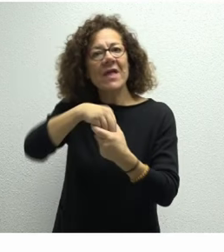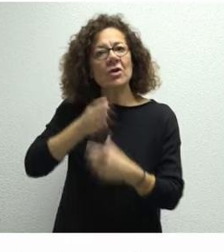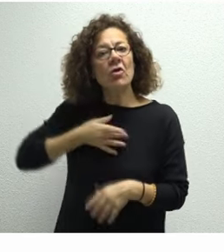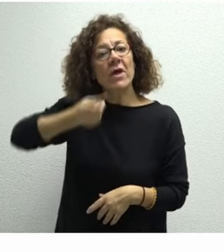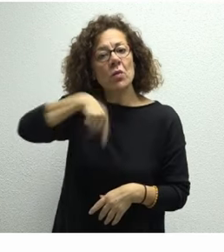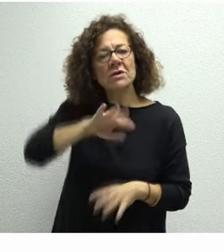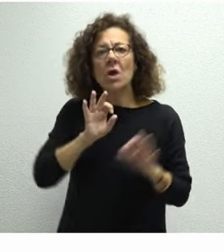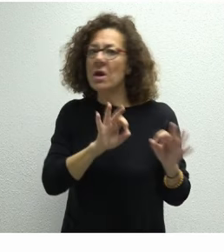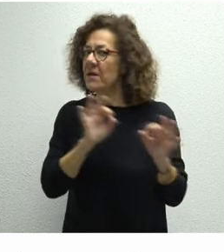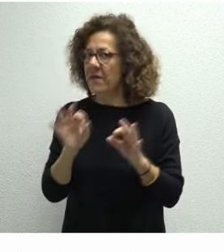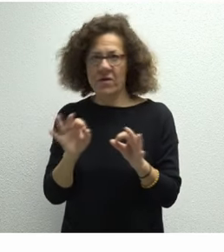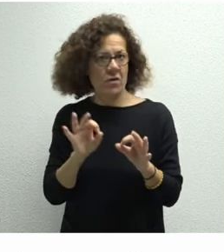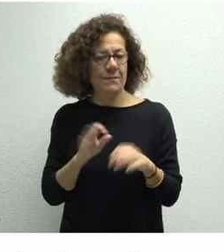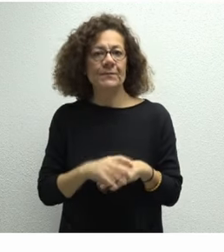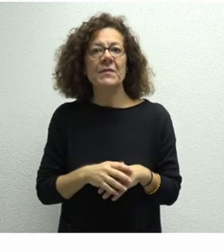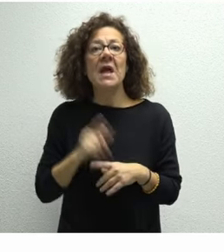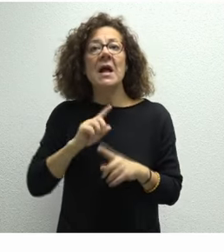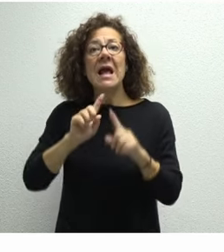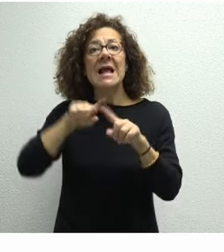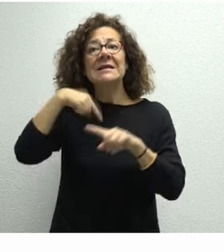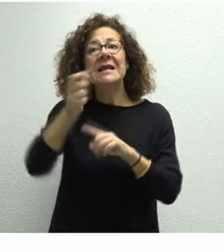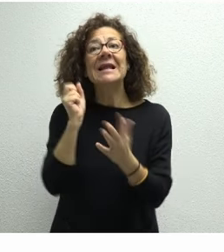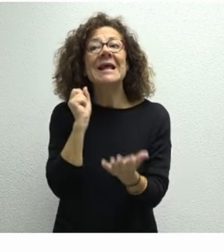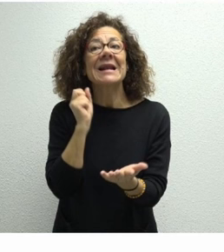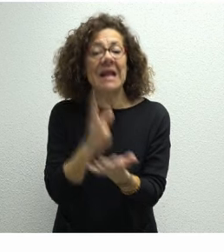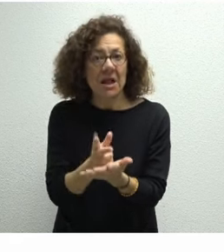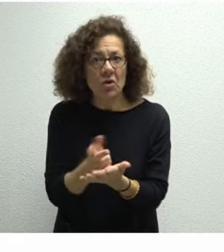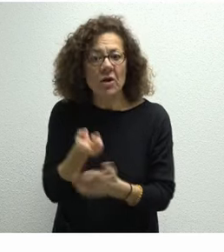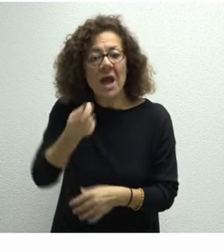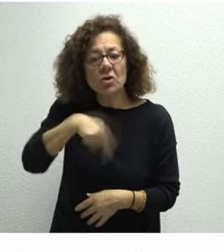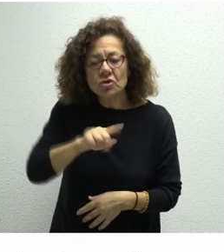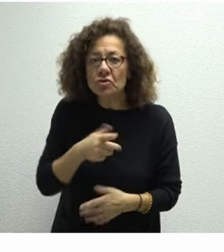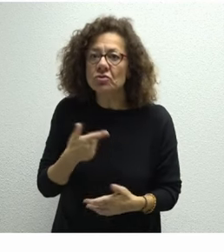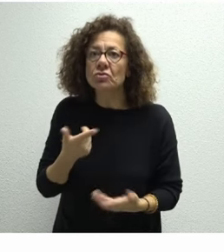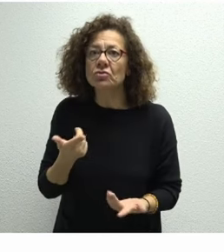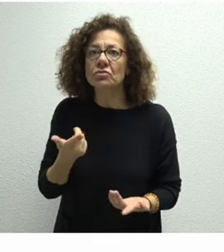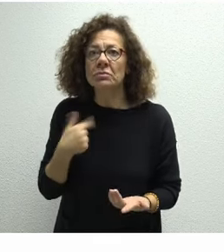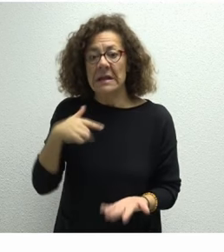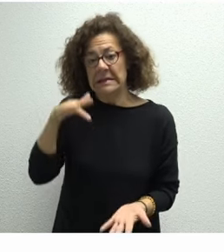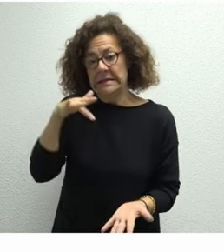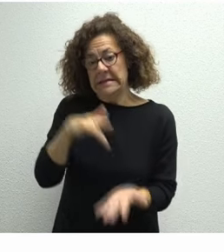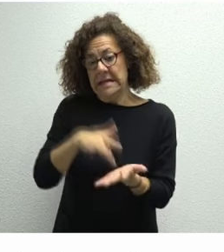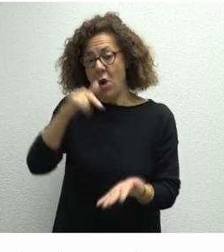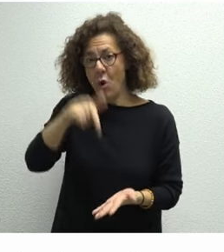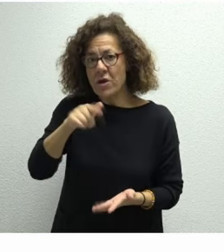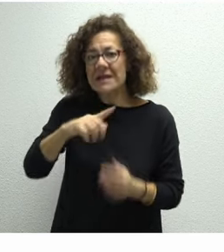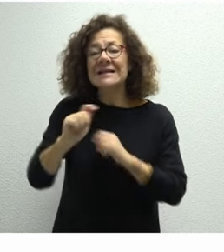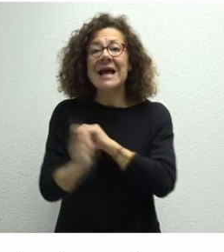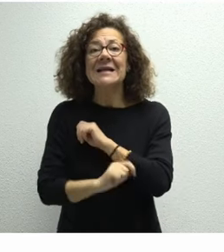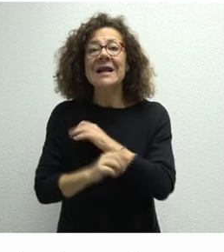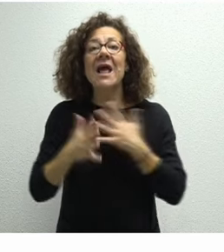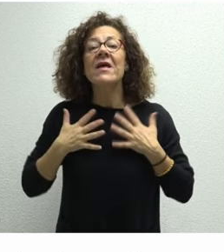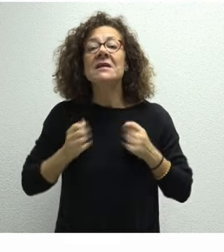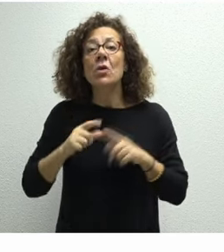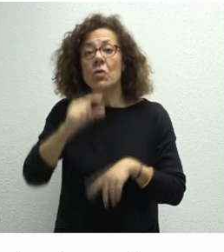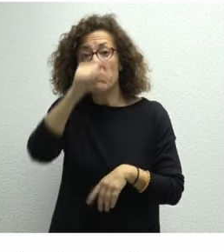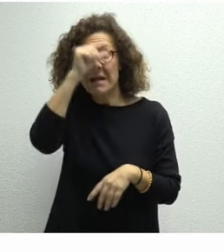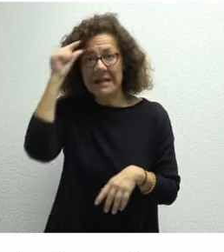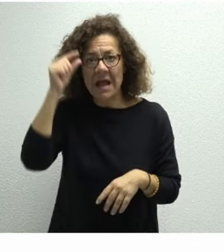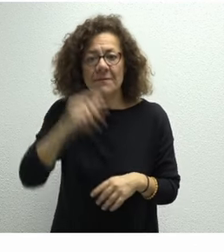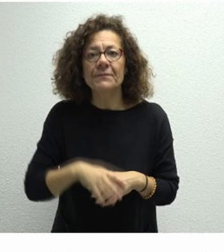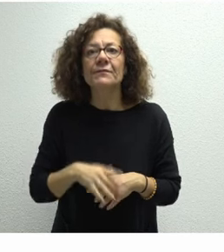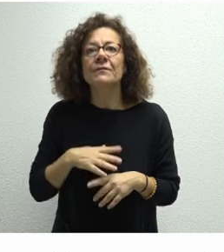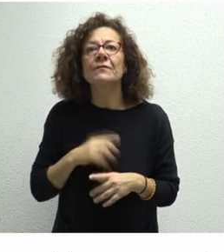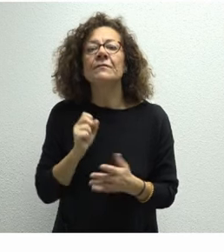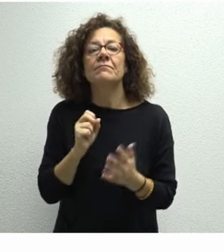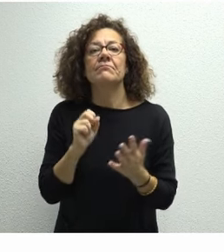propia organización verdad el siguiente reto que nos interpela en el día de hoy en esta estrategia de Salud Mental es el